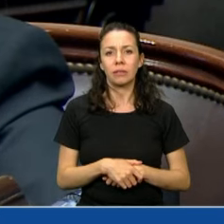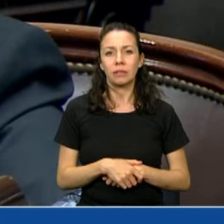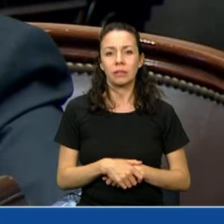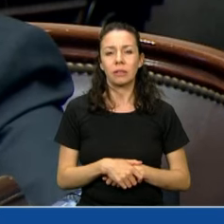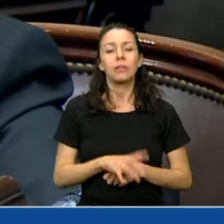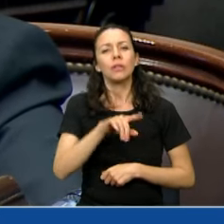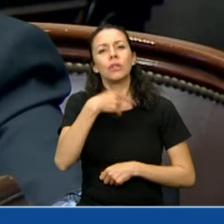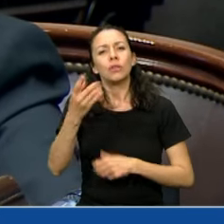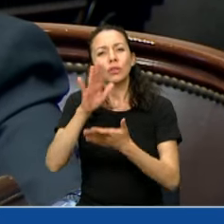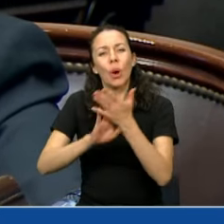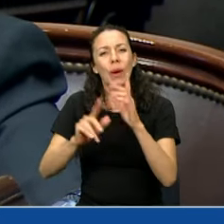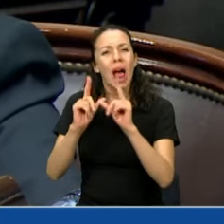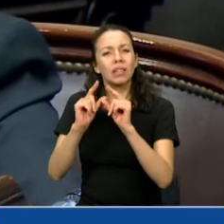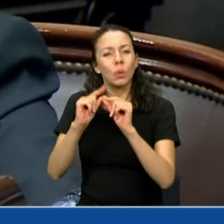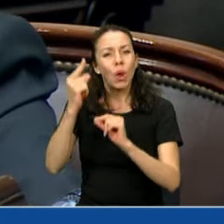artículo